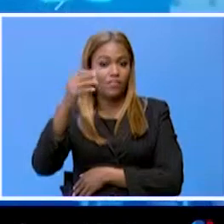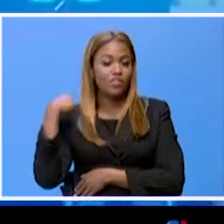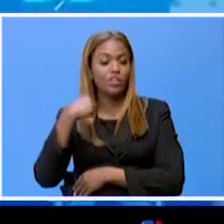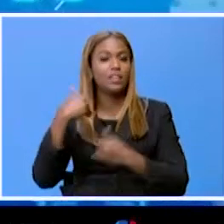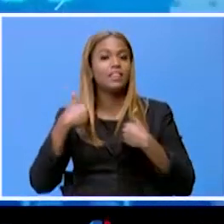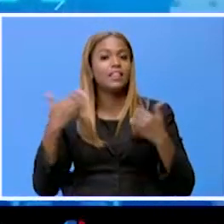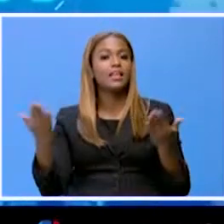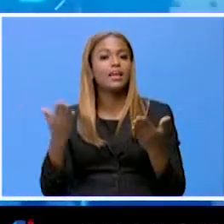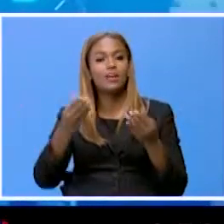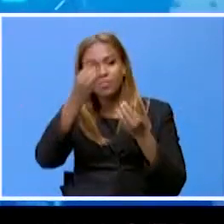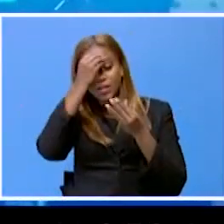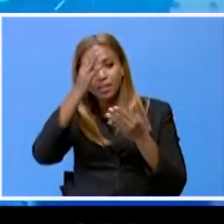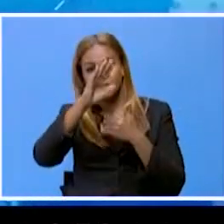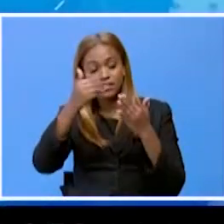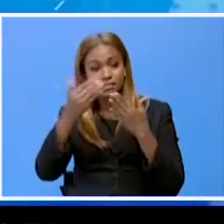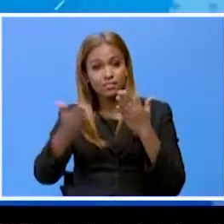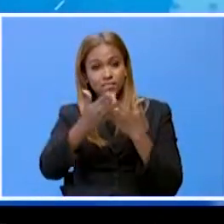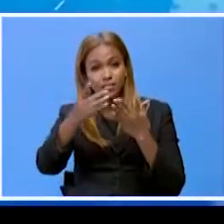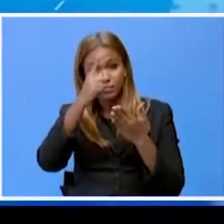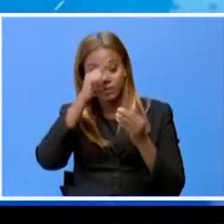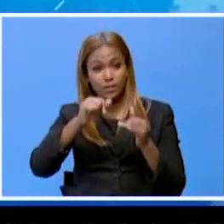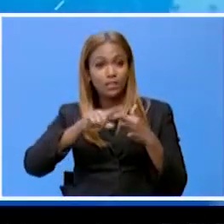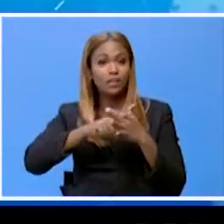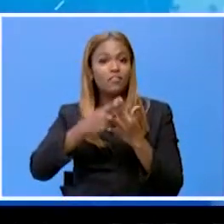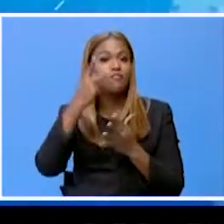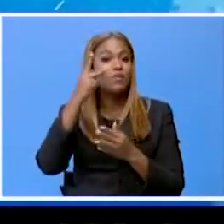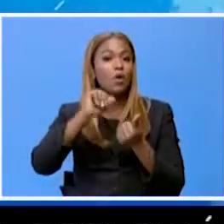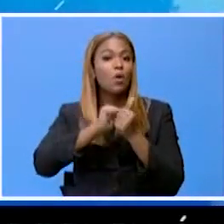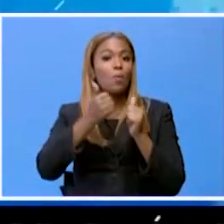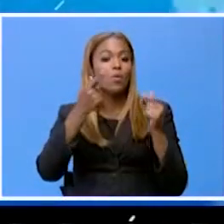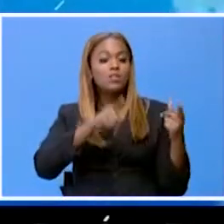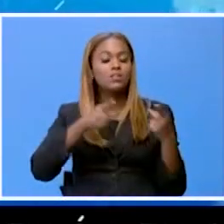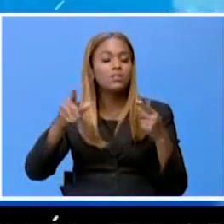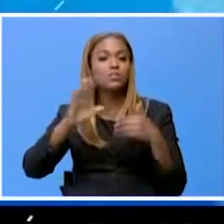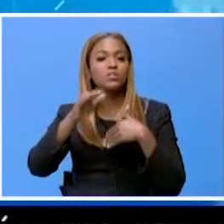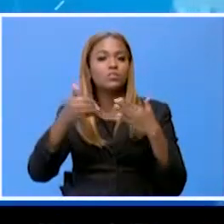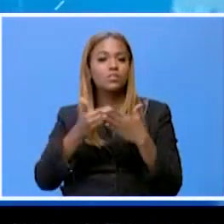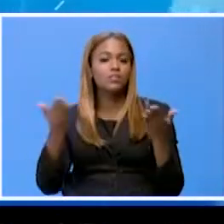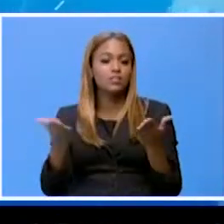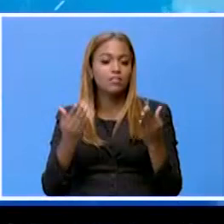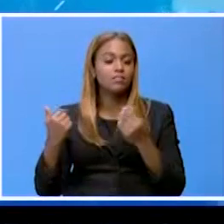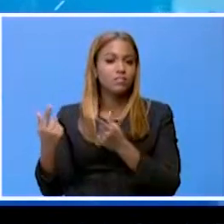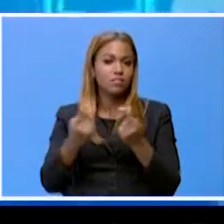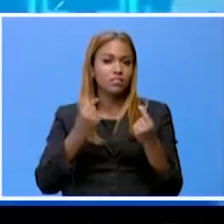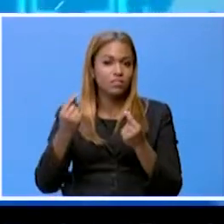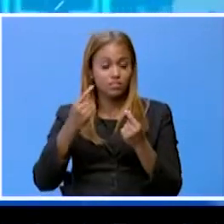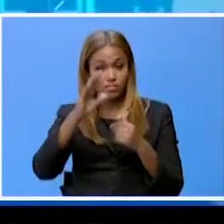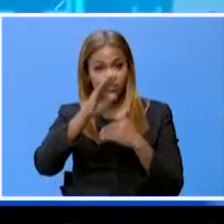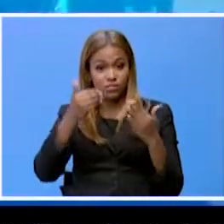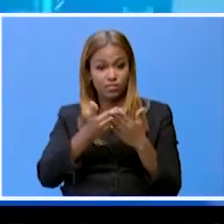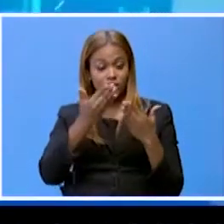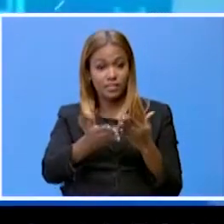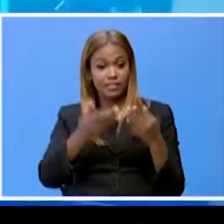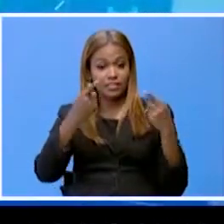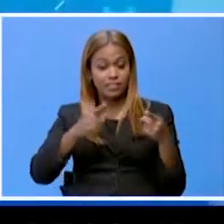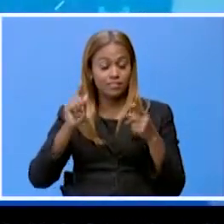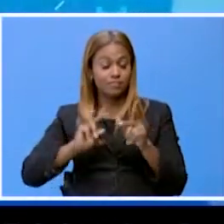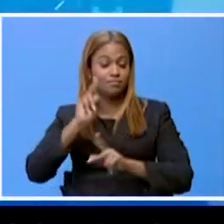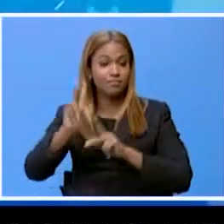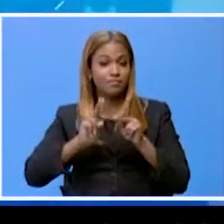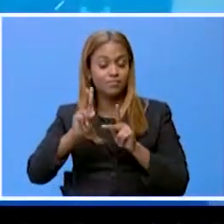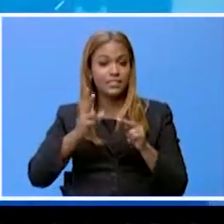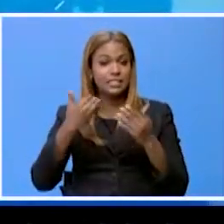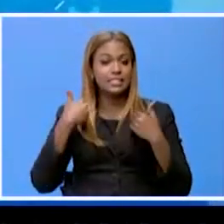nosotros haciendo ese reporte para todos ustedes, para que comiencen a ver cómo se está dando todo este movimiento, todo este éxodo de personas